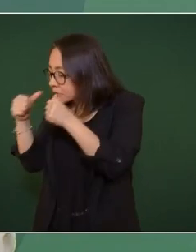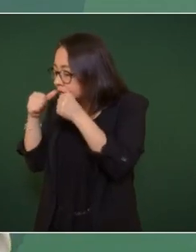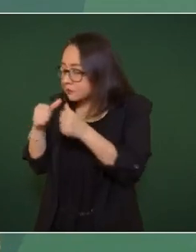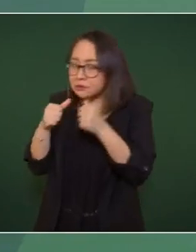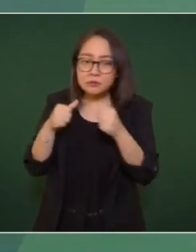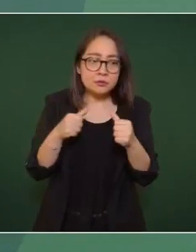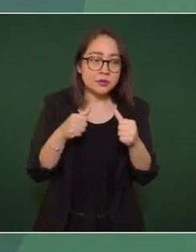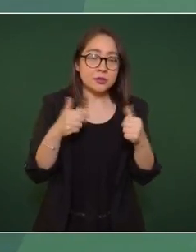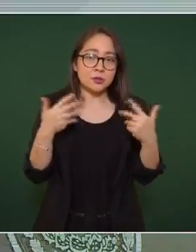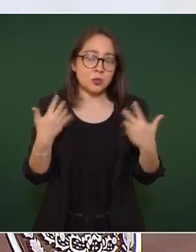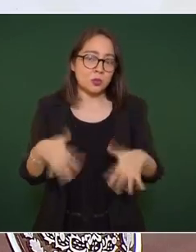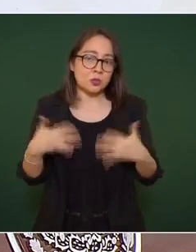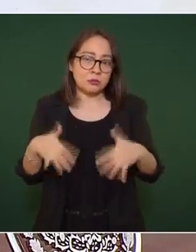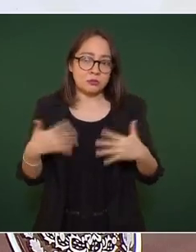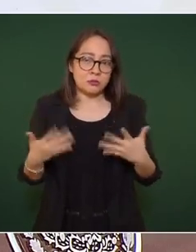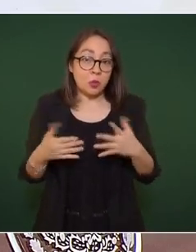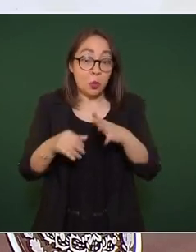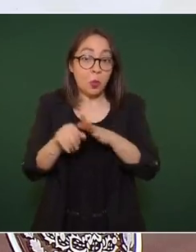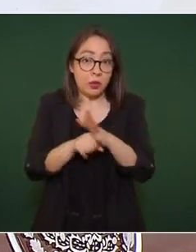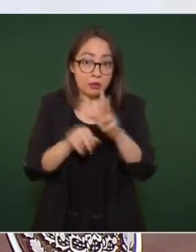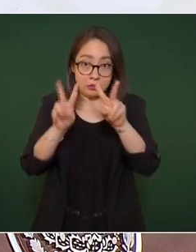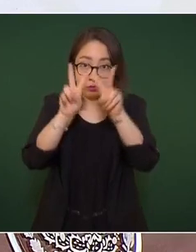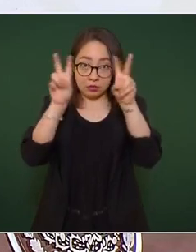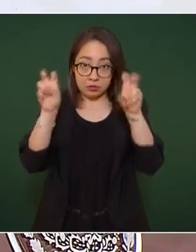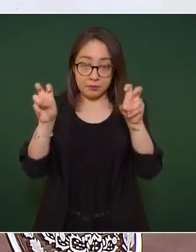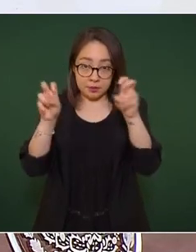todo lo relacionado con la salud,